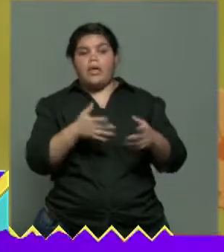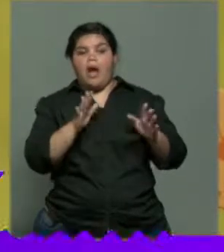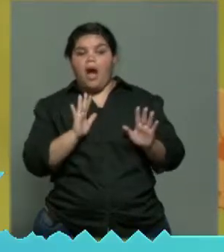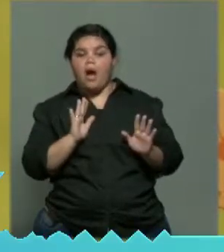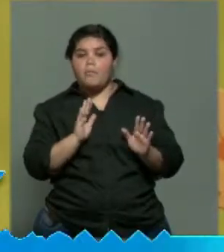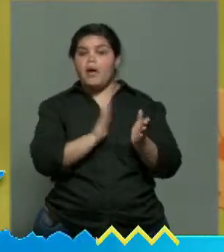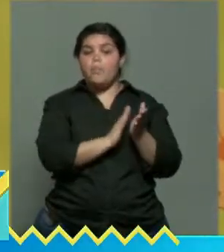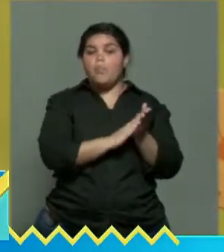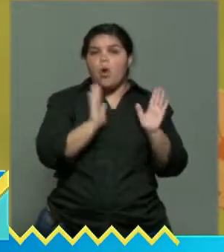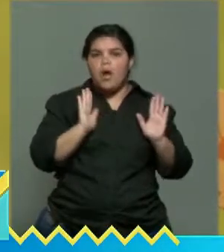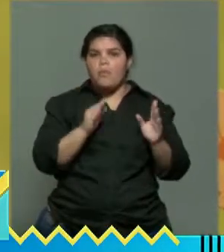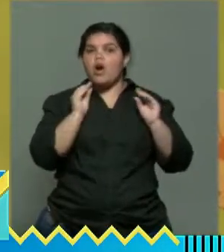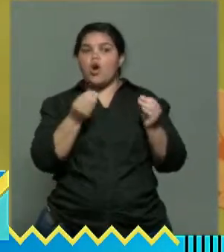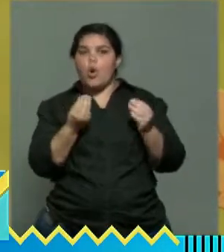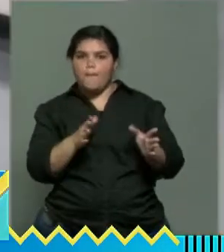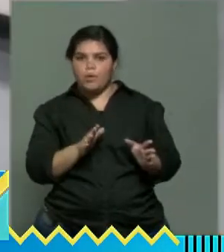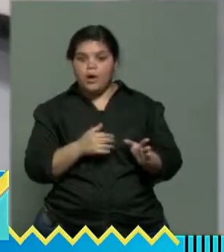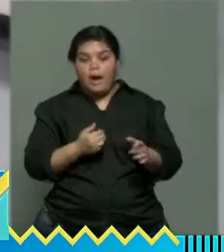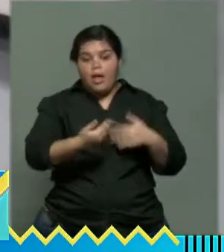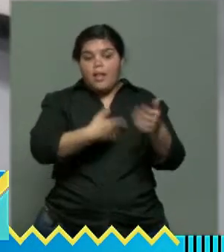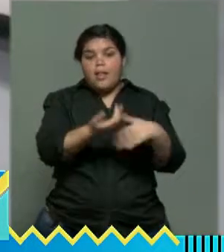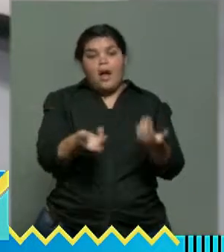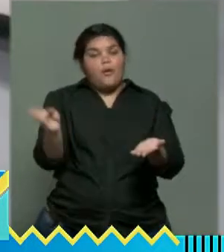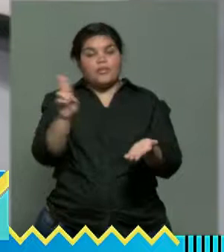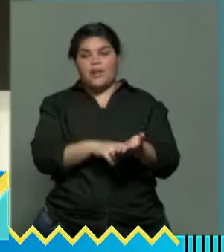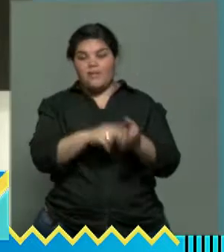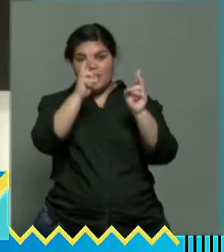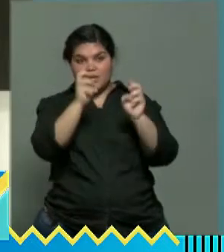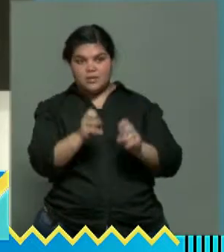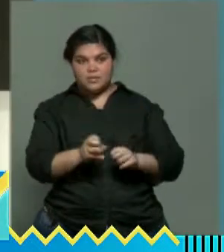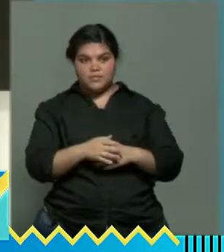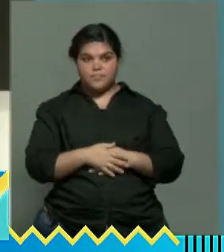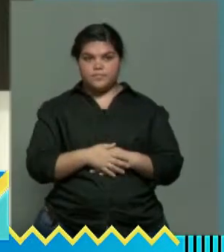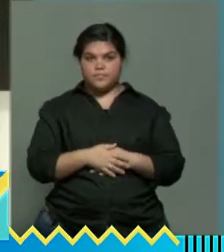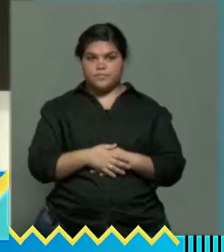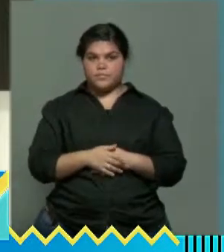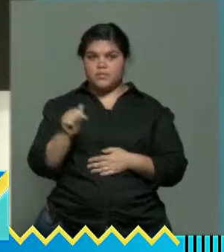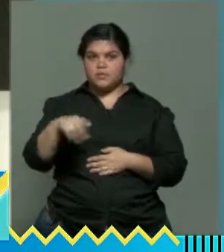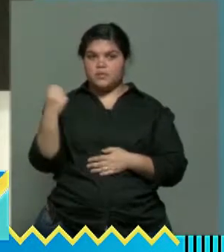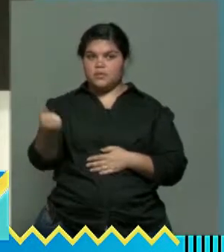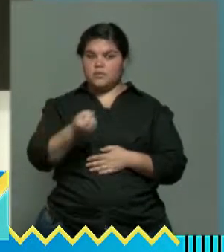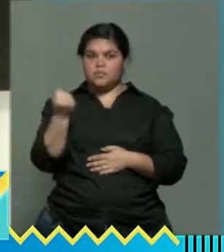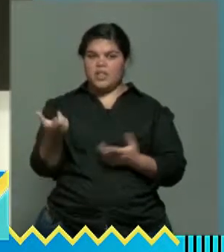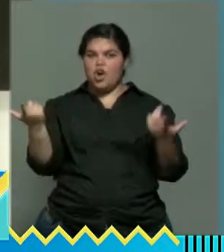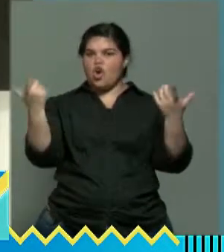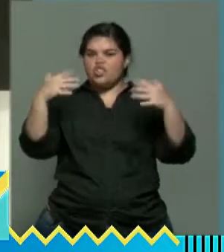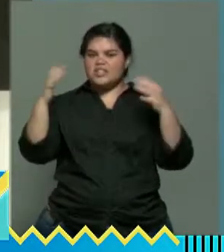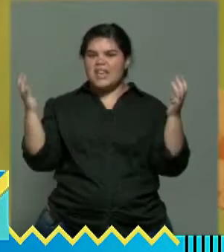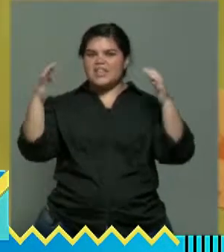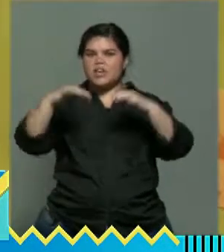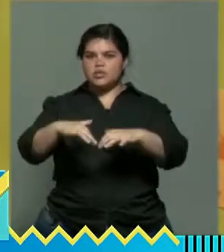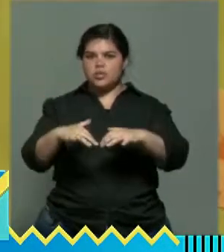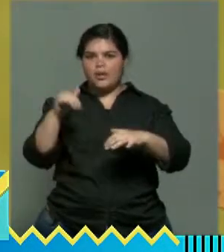que, bueno, está ahí, digamos, para que se revea. Bien, y me quiero quedar con lo de la concentración, ¿no? No queda exento uno a